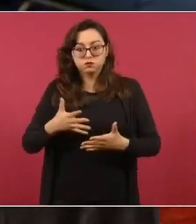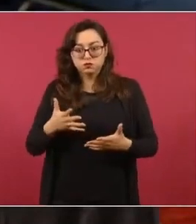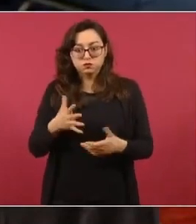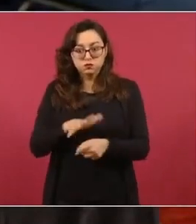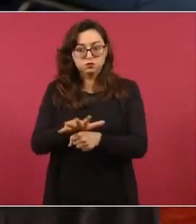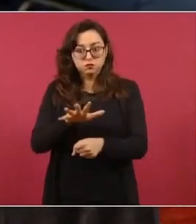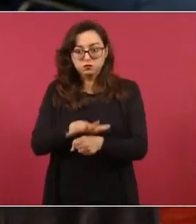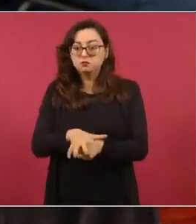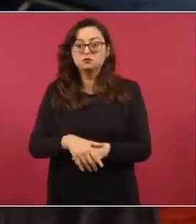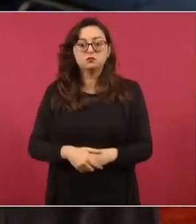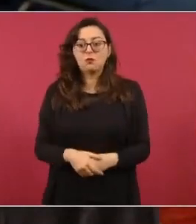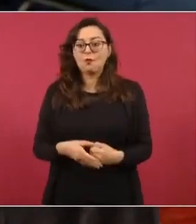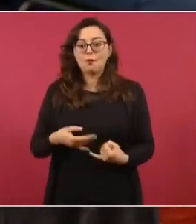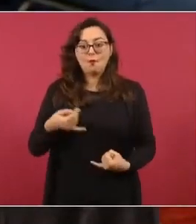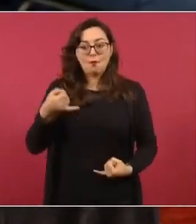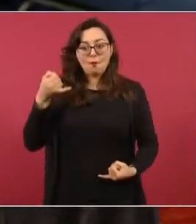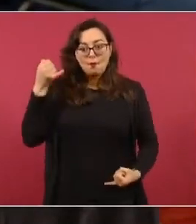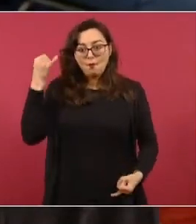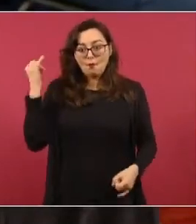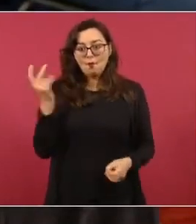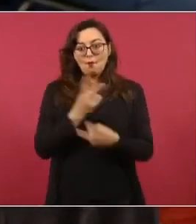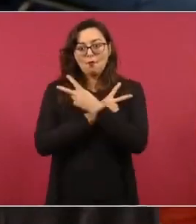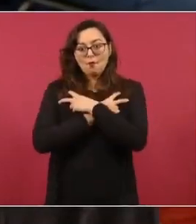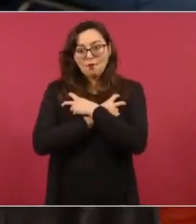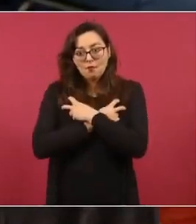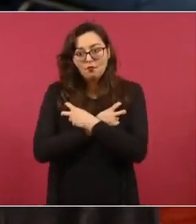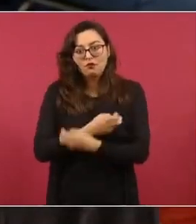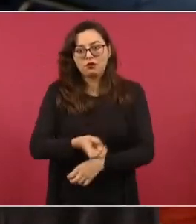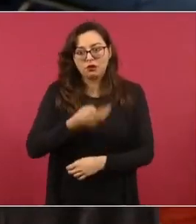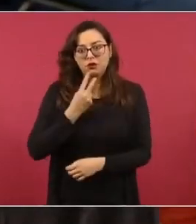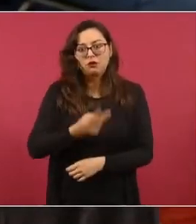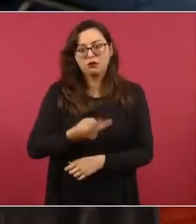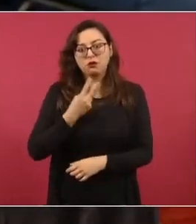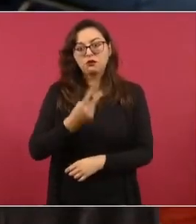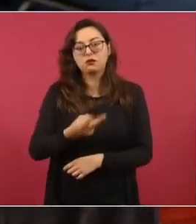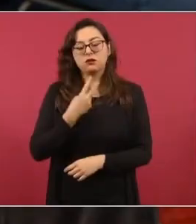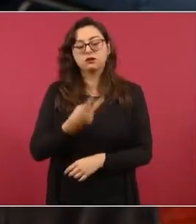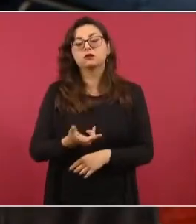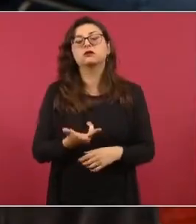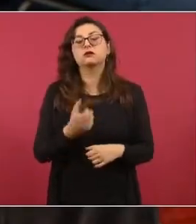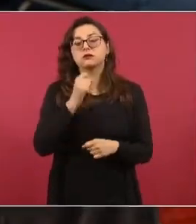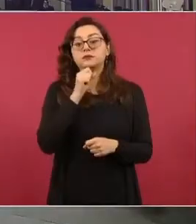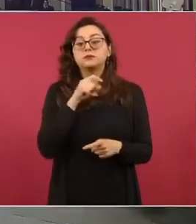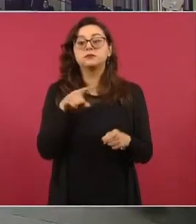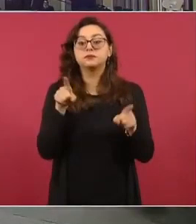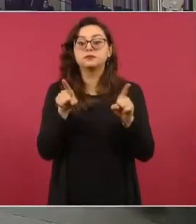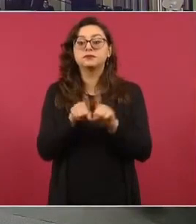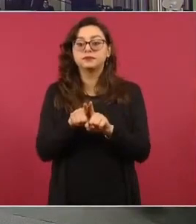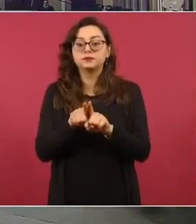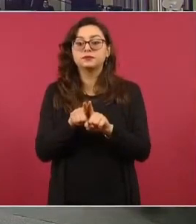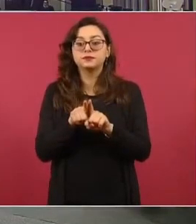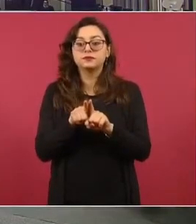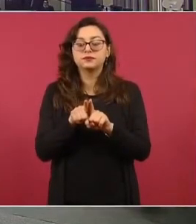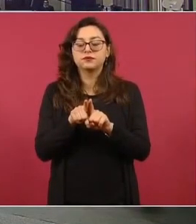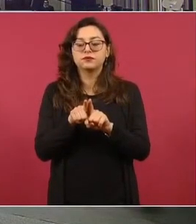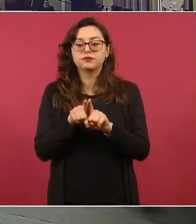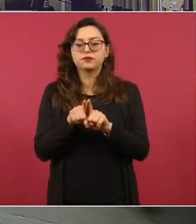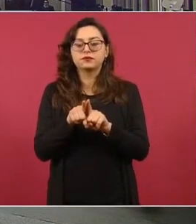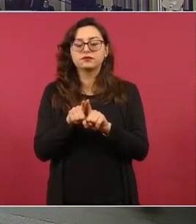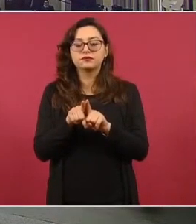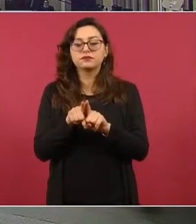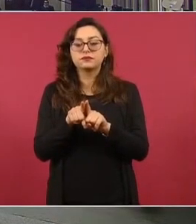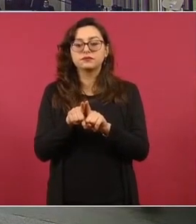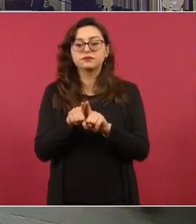situación que viven con esta adicción a la nicotina. También otra de las circunstancias es que es una de las principales